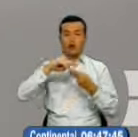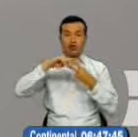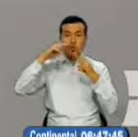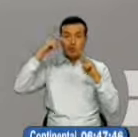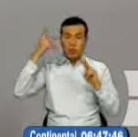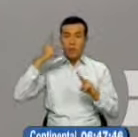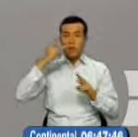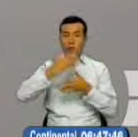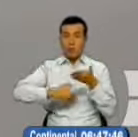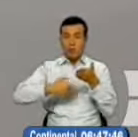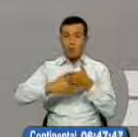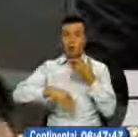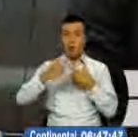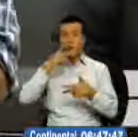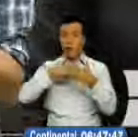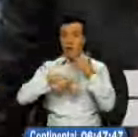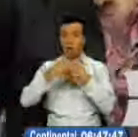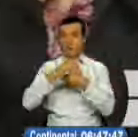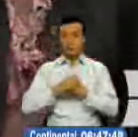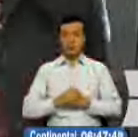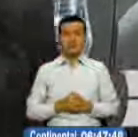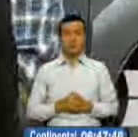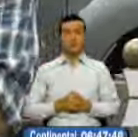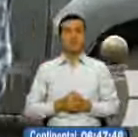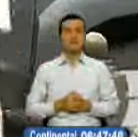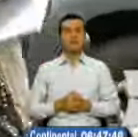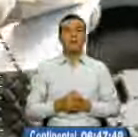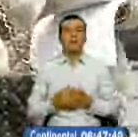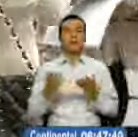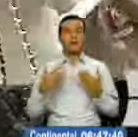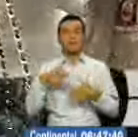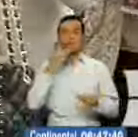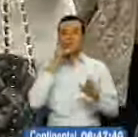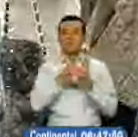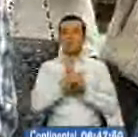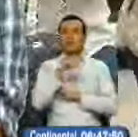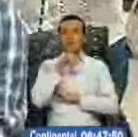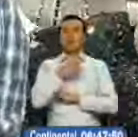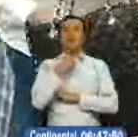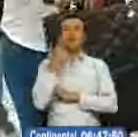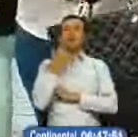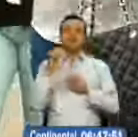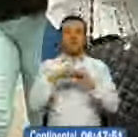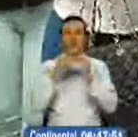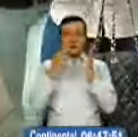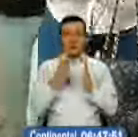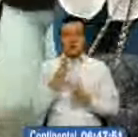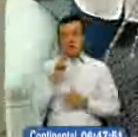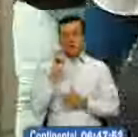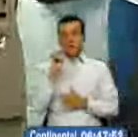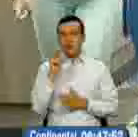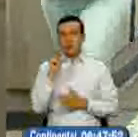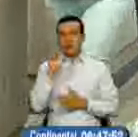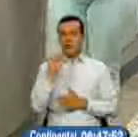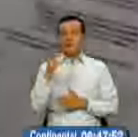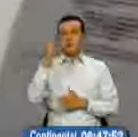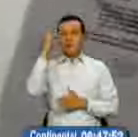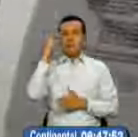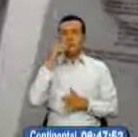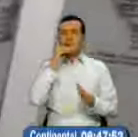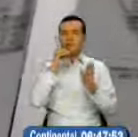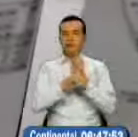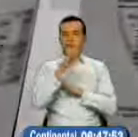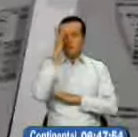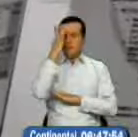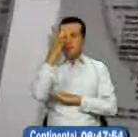y uso de documento falso. Esto tras la denuncia que presentó la legisladora Rosana Alvarado en marzo pasado, en